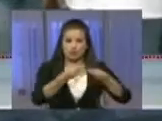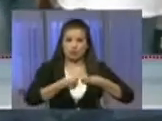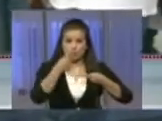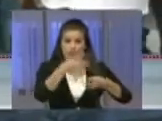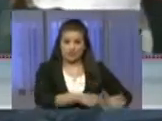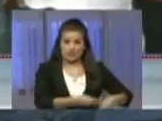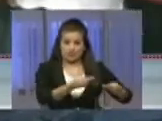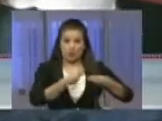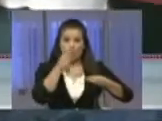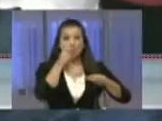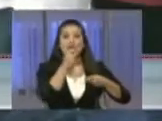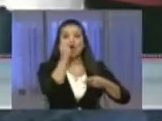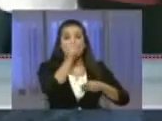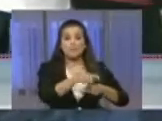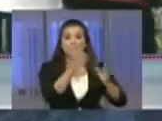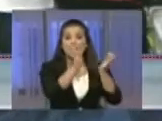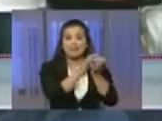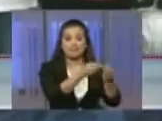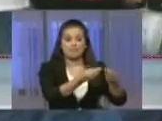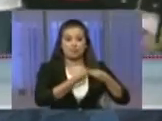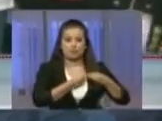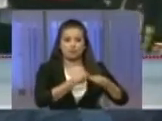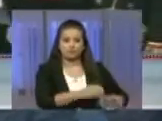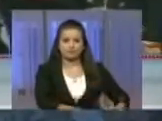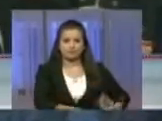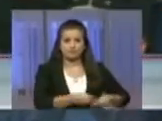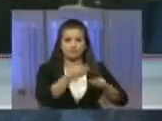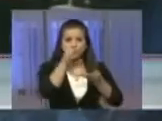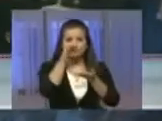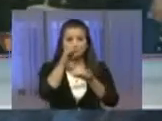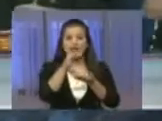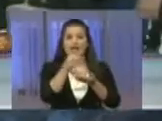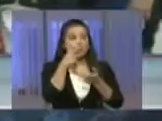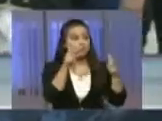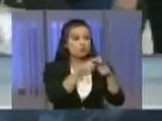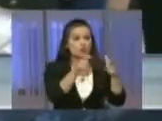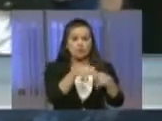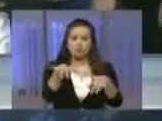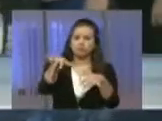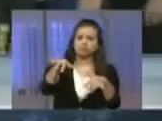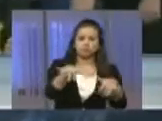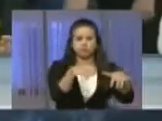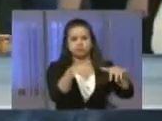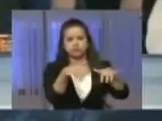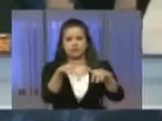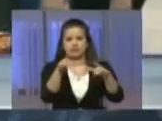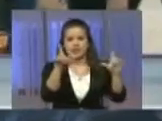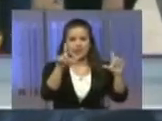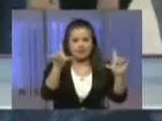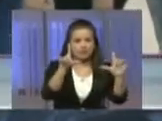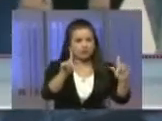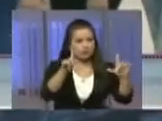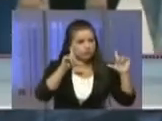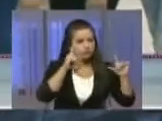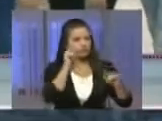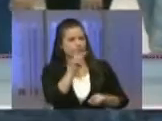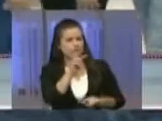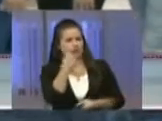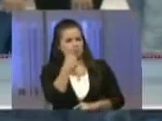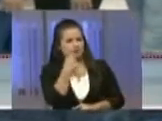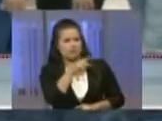verdad es cuando la banda de los zombis aparezca en las mañanas en la entrevista de la mañana en la entrevista del